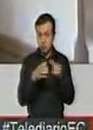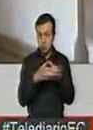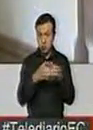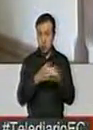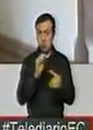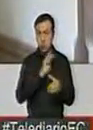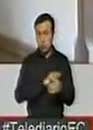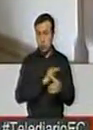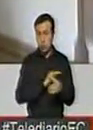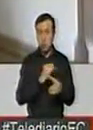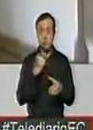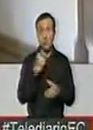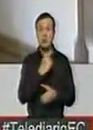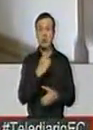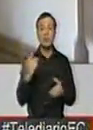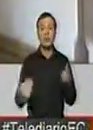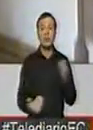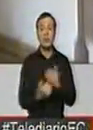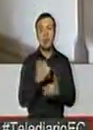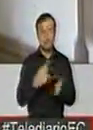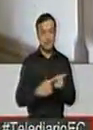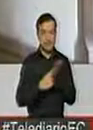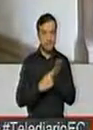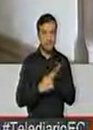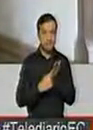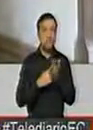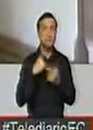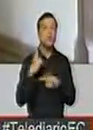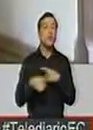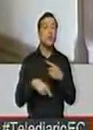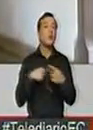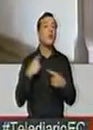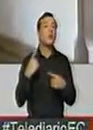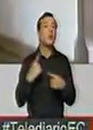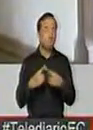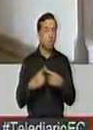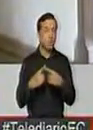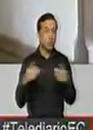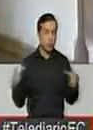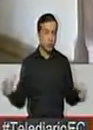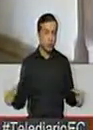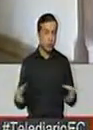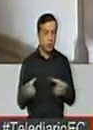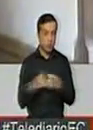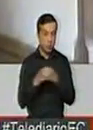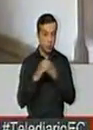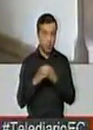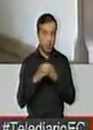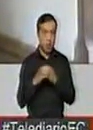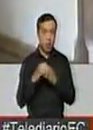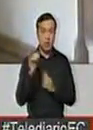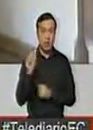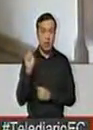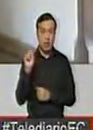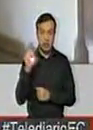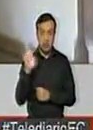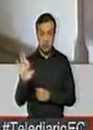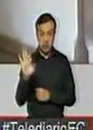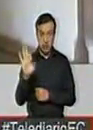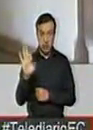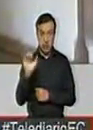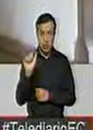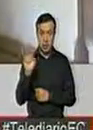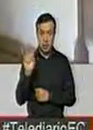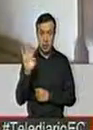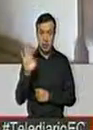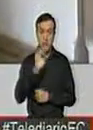estableció también una nueva reunión que se establecería con la Agencia Nacional de Tránsito, por cuanto